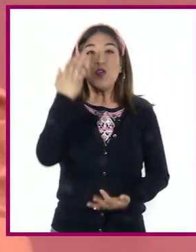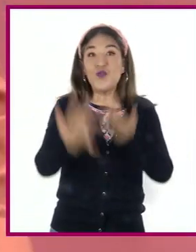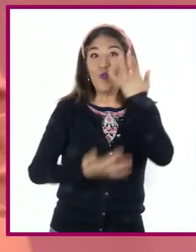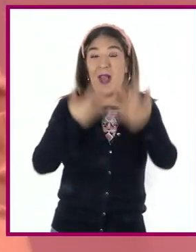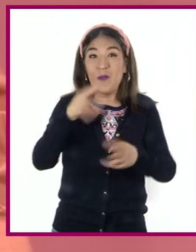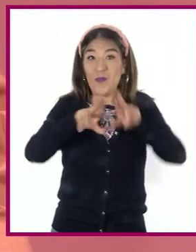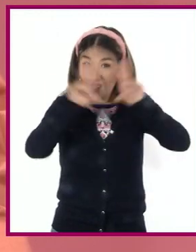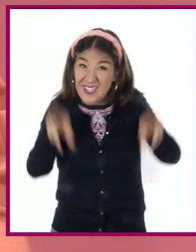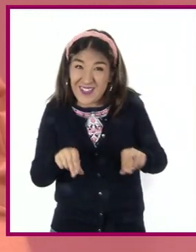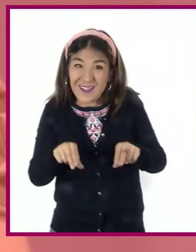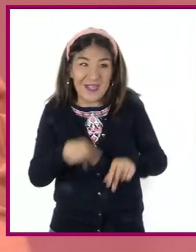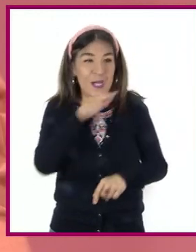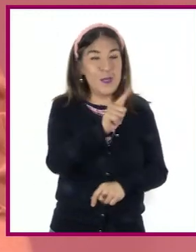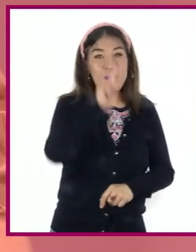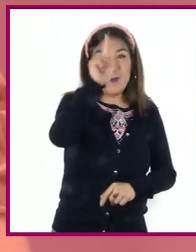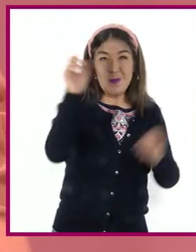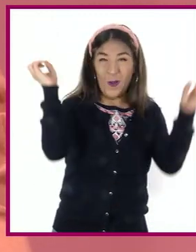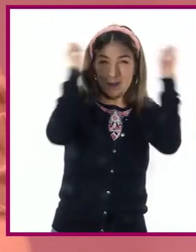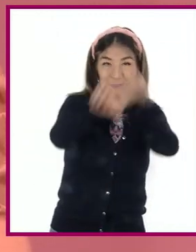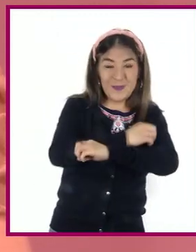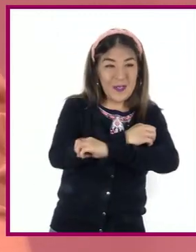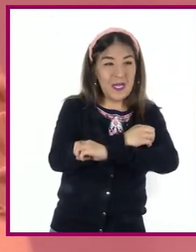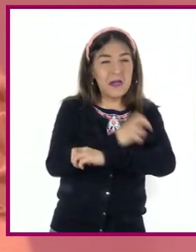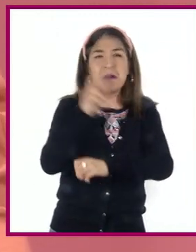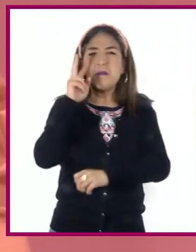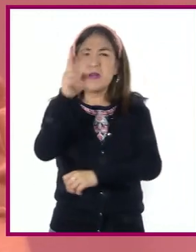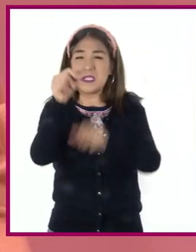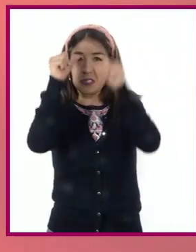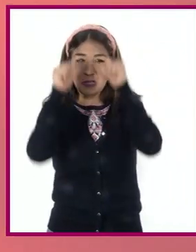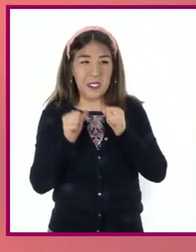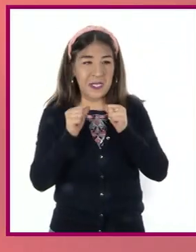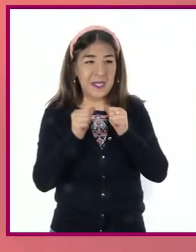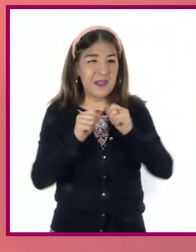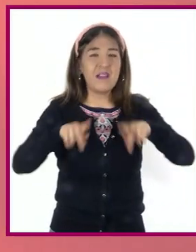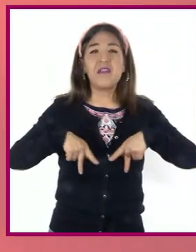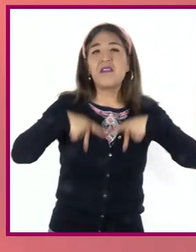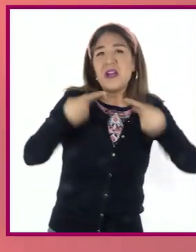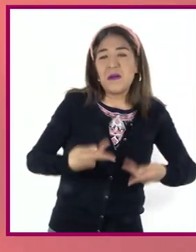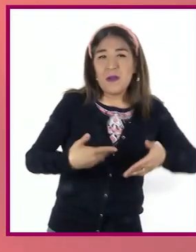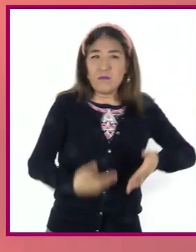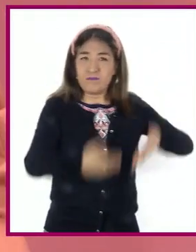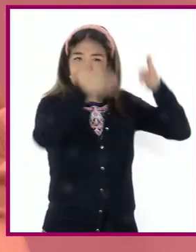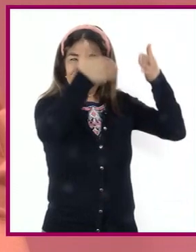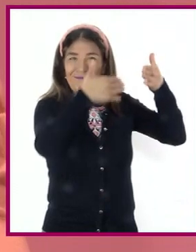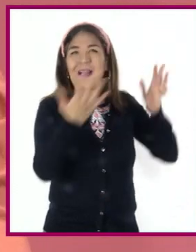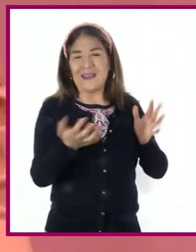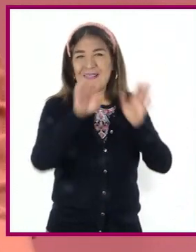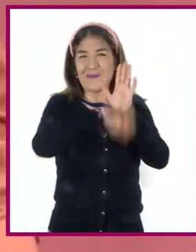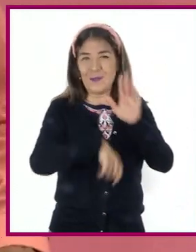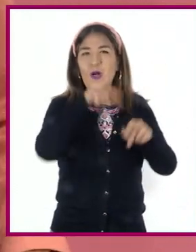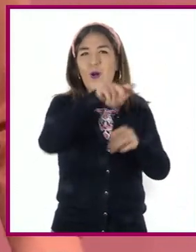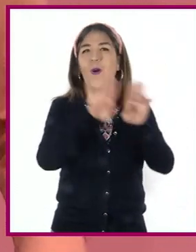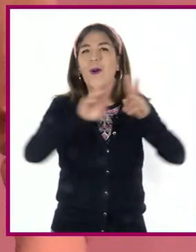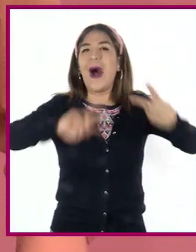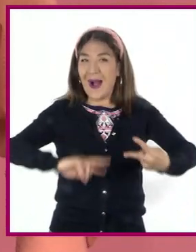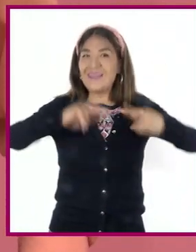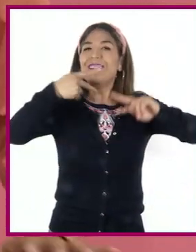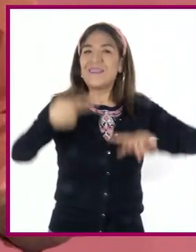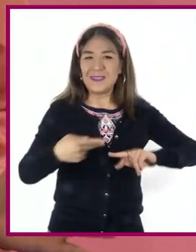ring. Suena el teléfono. Miau. Y ha maullado el gato. Puf, se acabó el